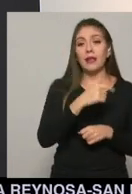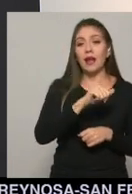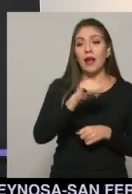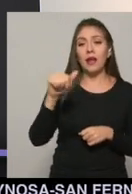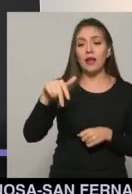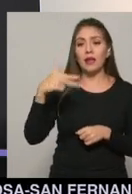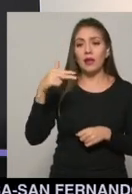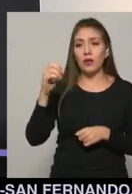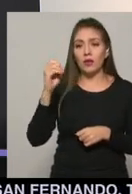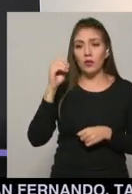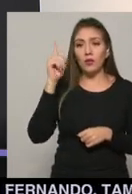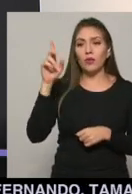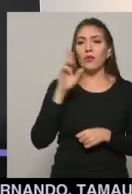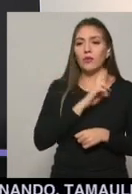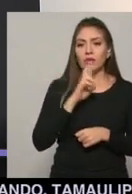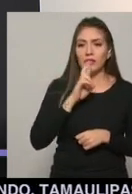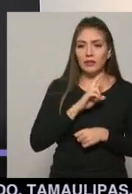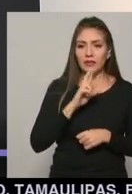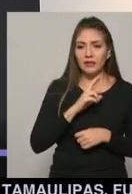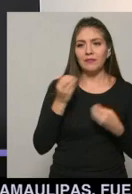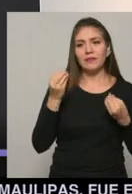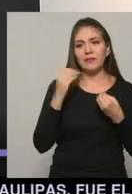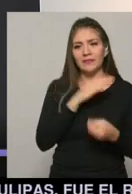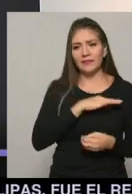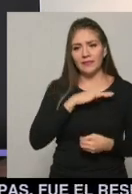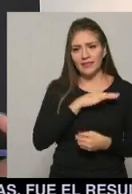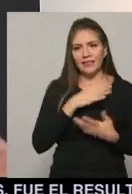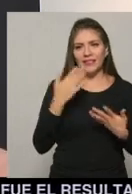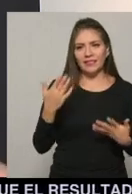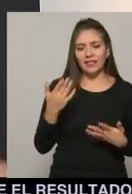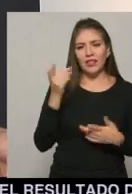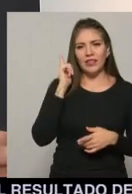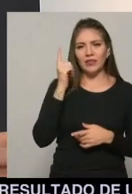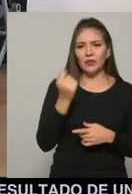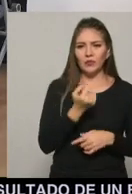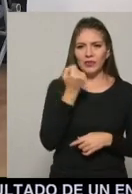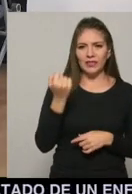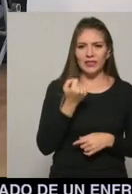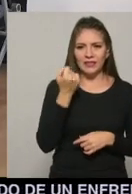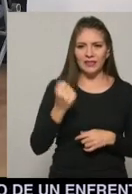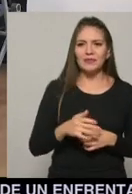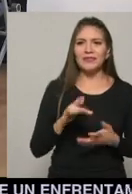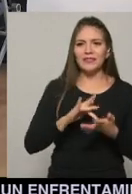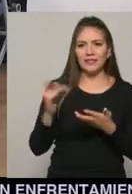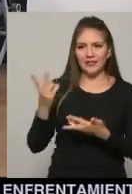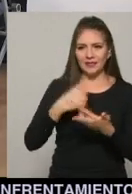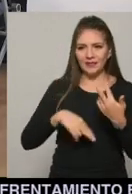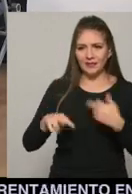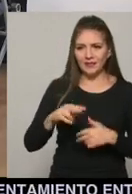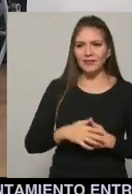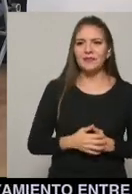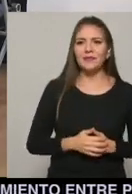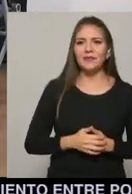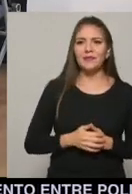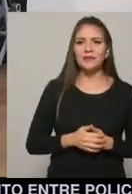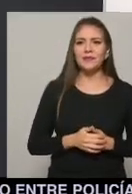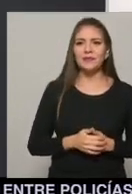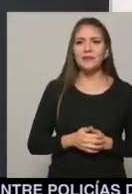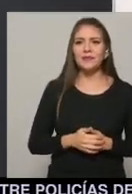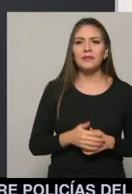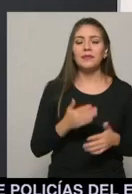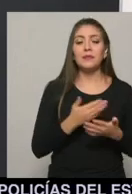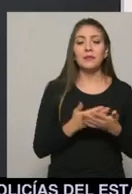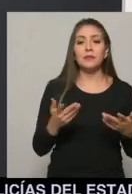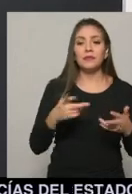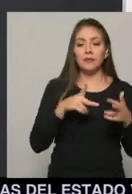octubre en Rusia. Felicidades y enhorabuena, que les vaya muy bien. Gracias. Gracias por venir, gracias por estar con nosotros. Bueno, vamos a hacer